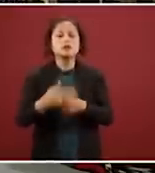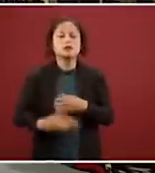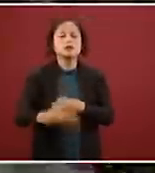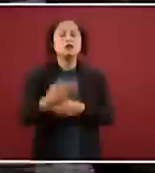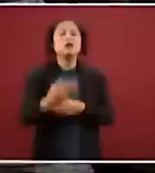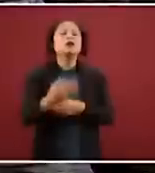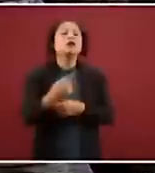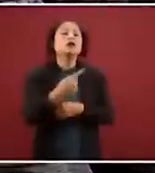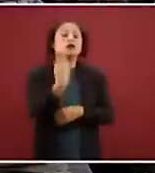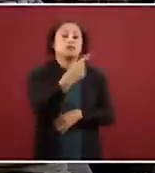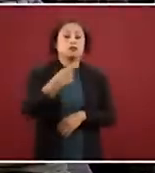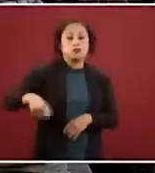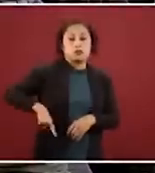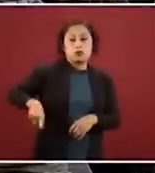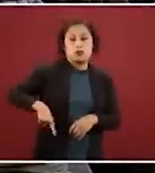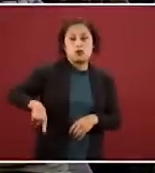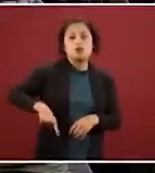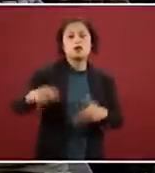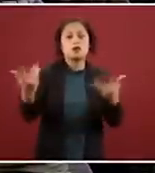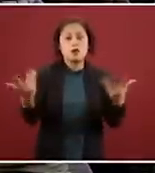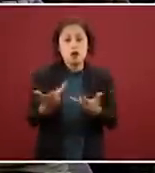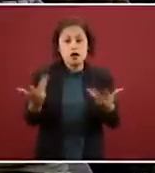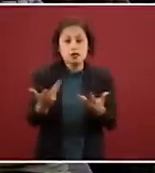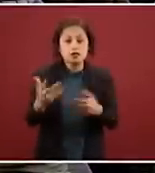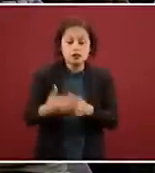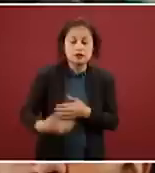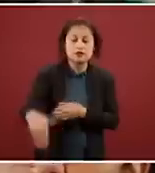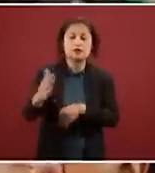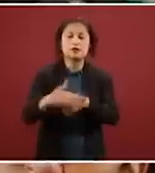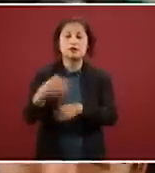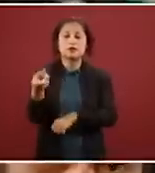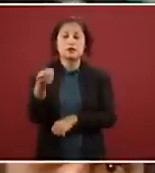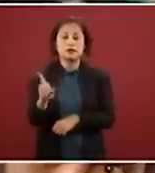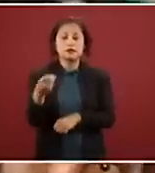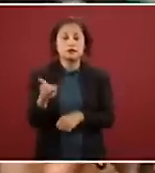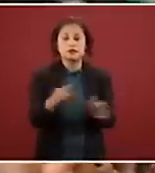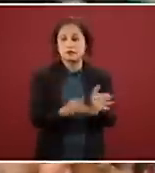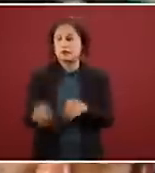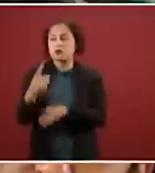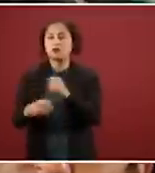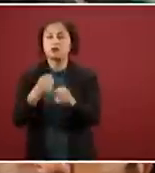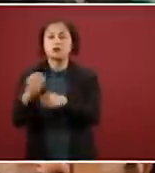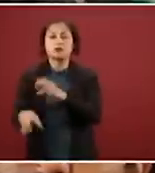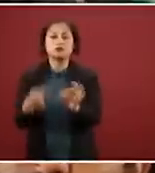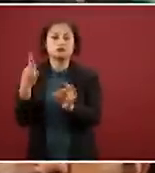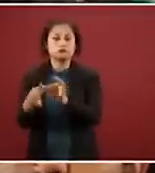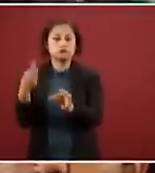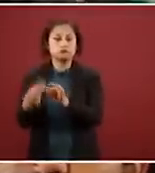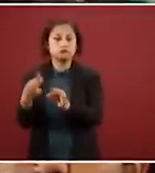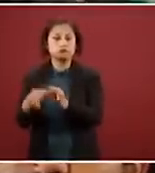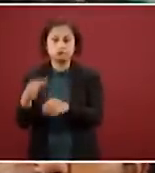que, como bien lo decía usted, en diciembre puede entregar y rendir buenas cuentas a los mexicanos, principalmente en materia